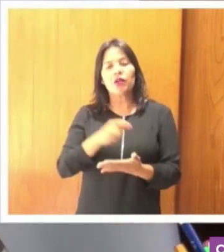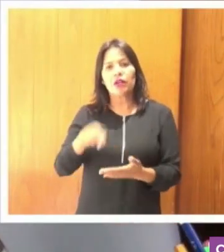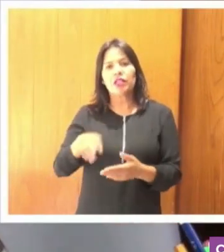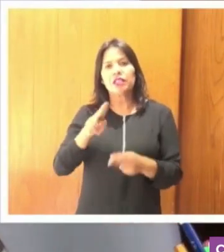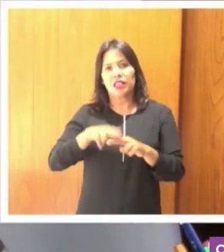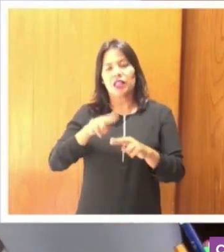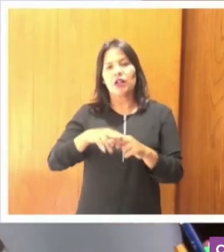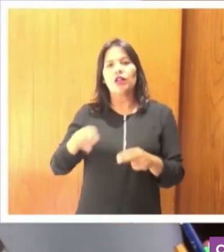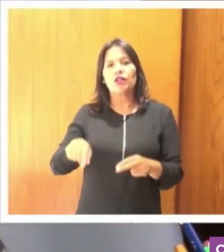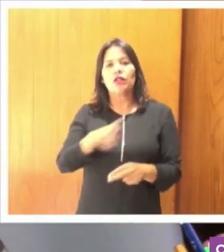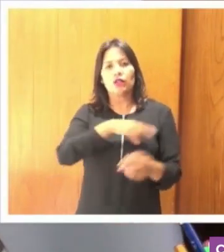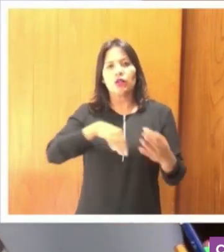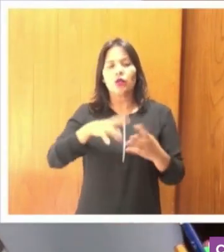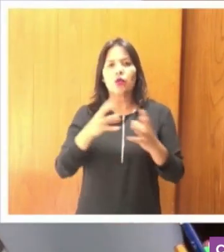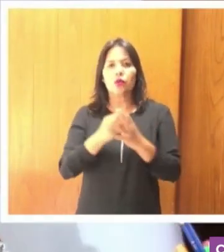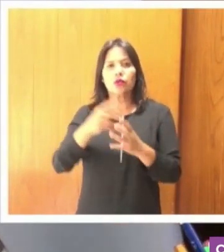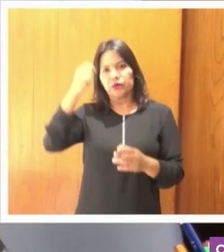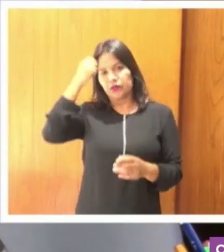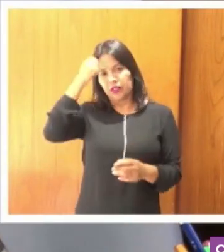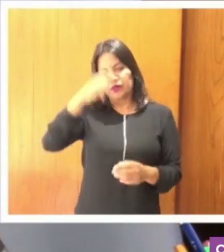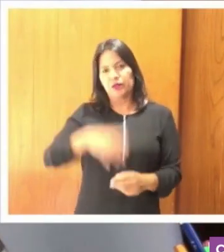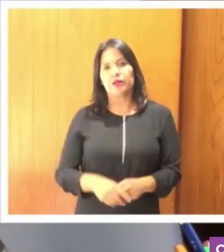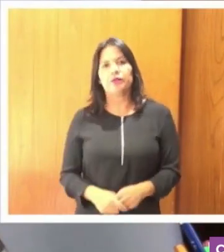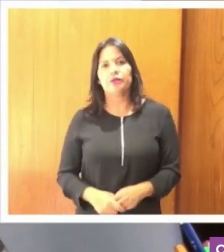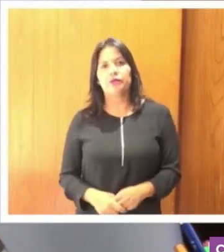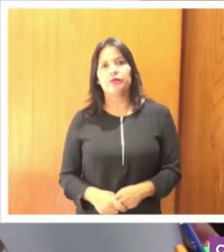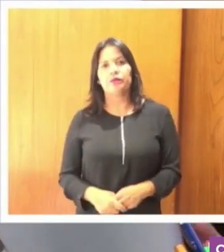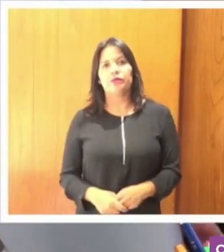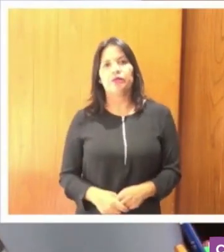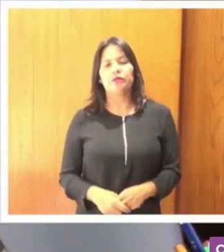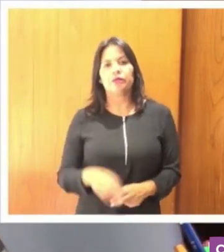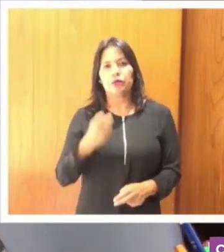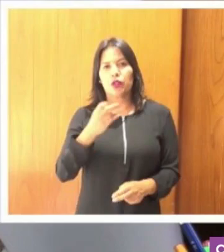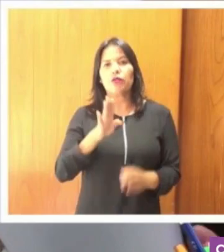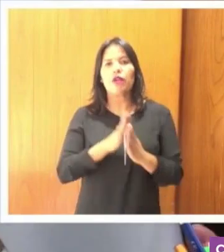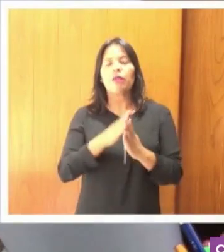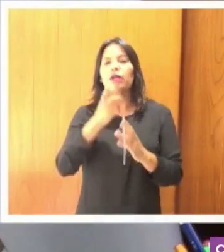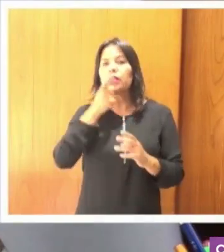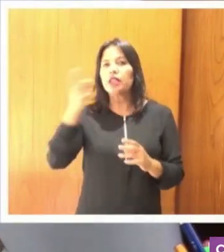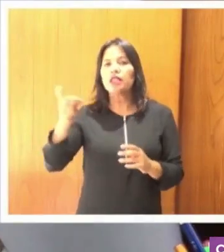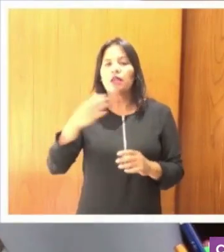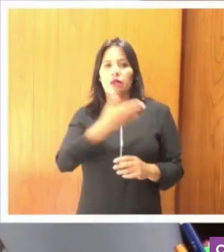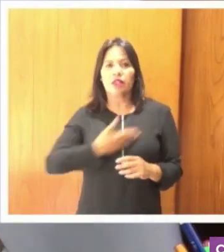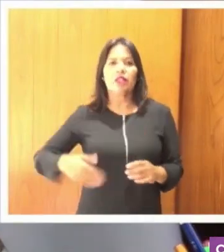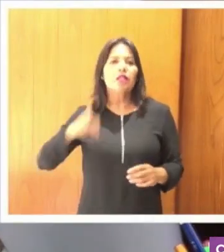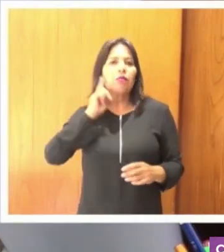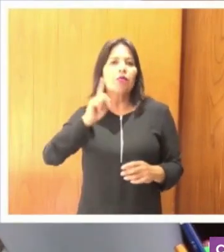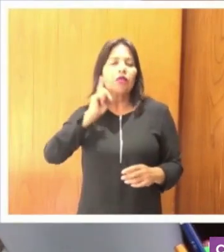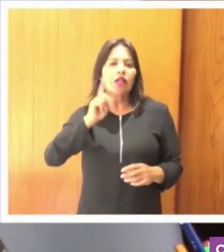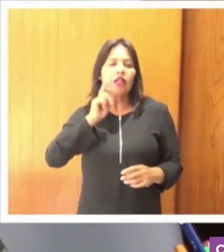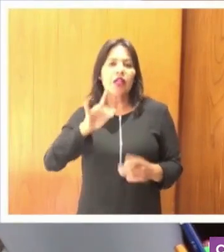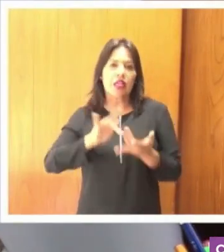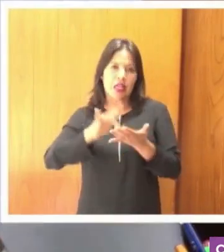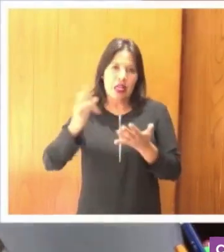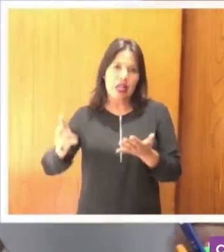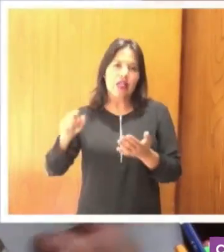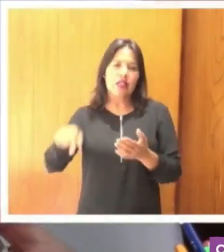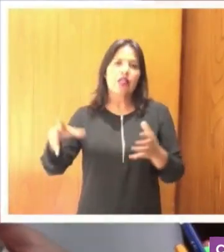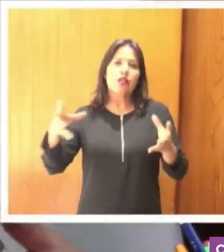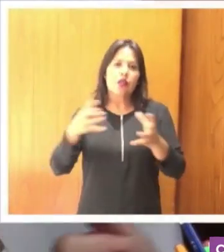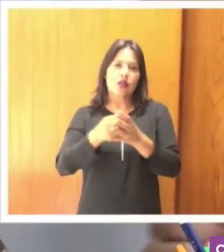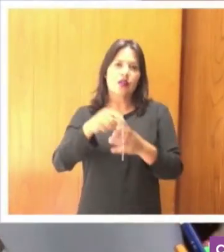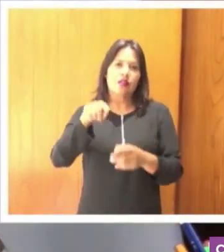Ayuntamiento de Texcoco, por ese significado. Si es que dígale a la presidenta municipal, reiterando esta oportunidad de estar sentados aquí, y a